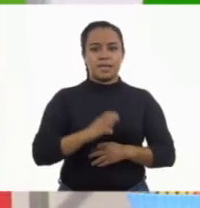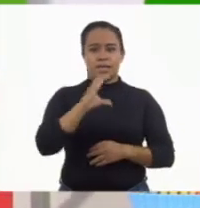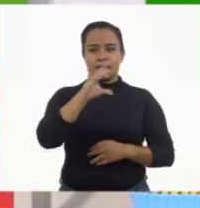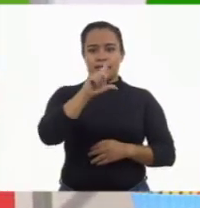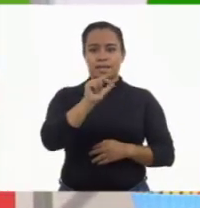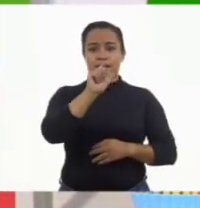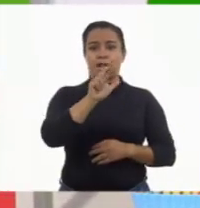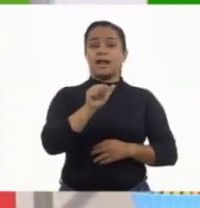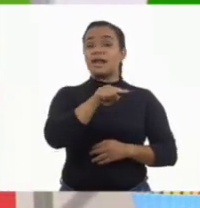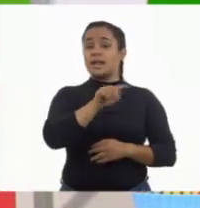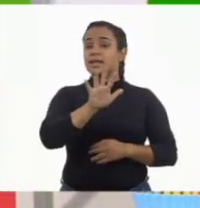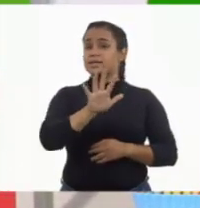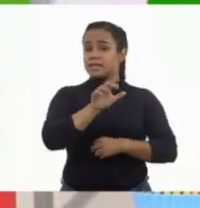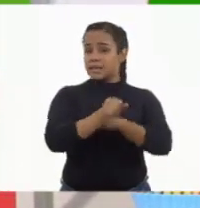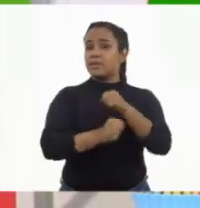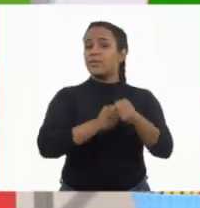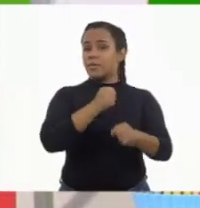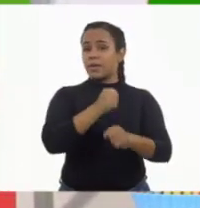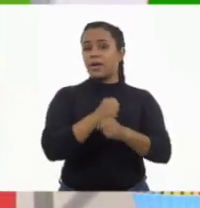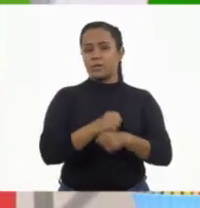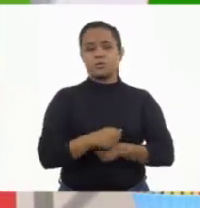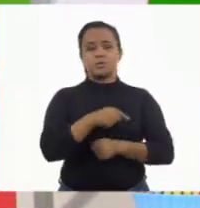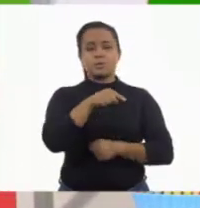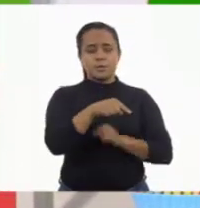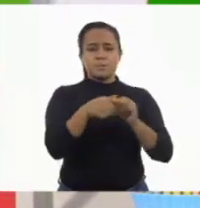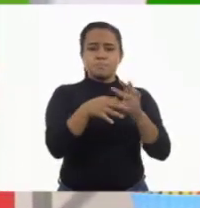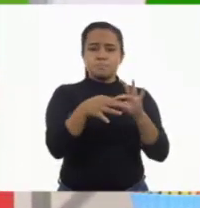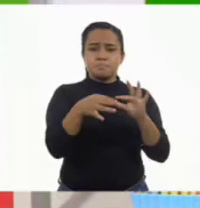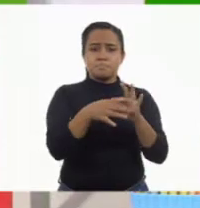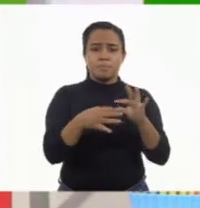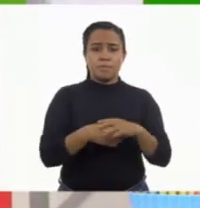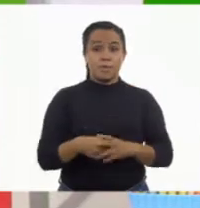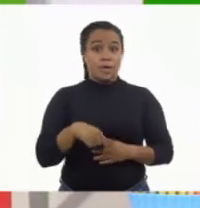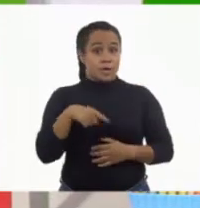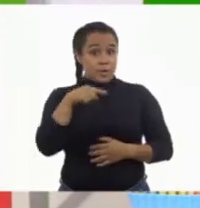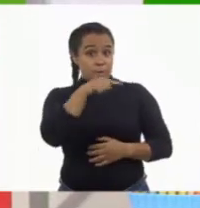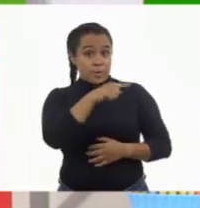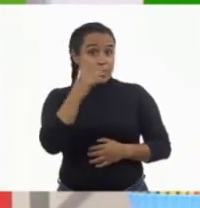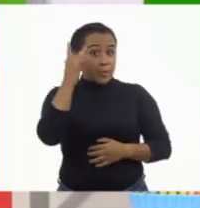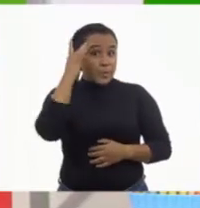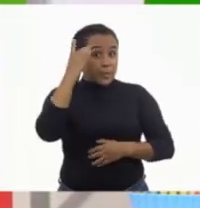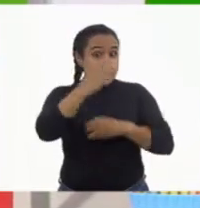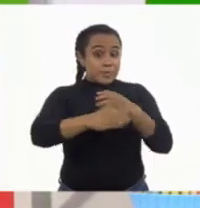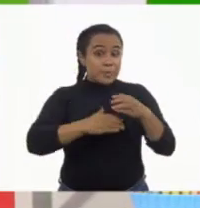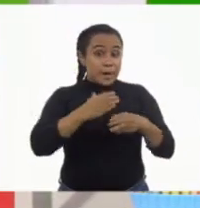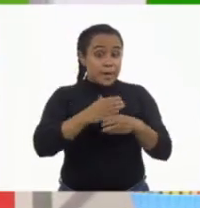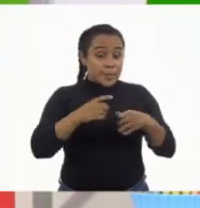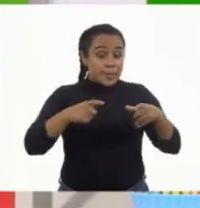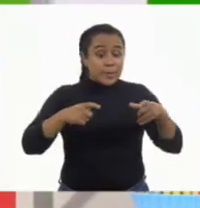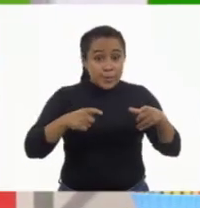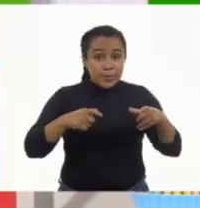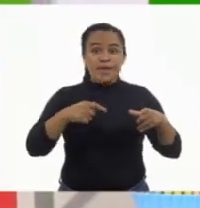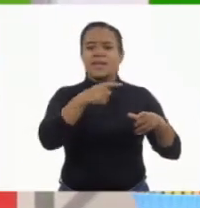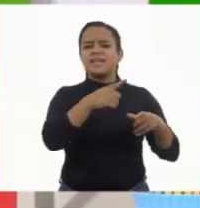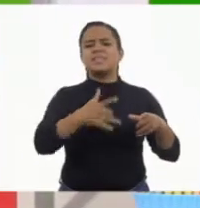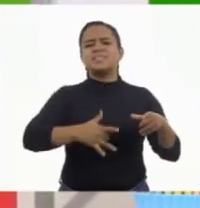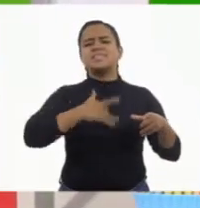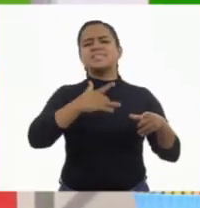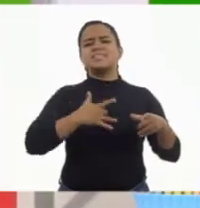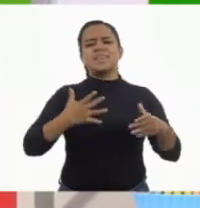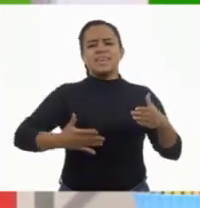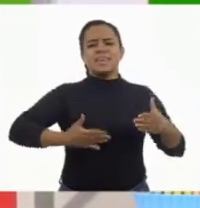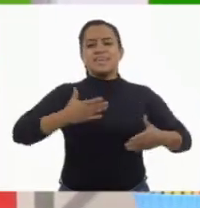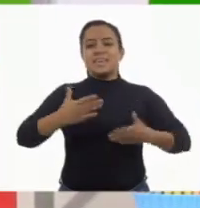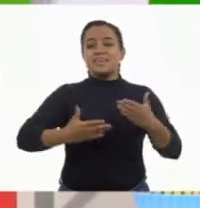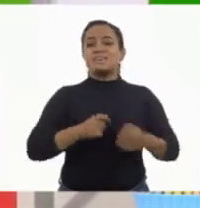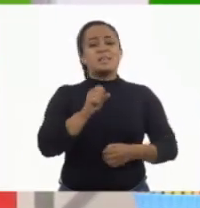Clara de 5 años. Ella nos menciona que cuando es su cumpleaños siente la alegría también en